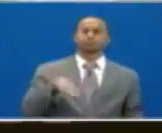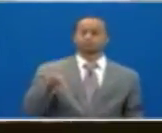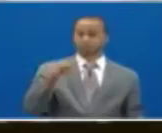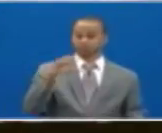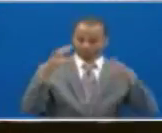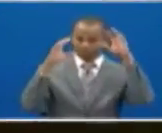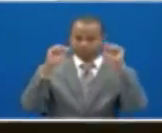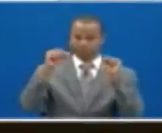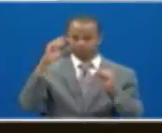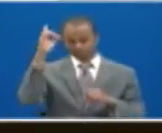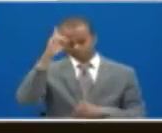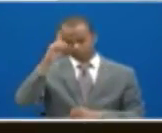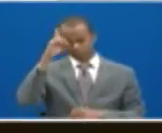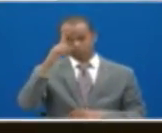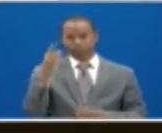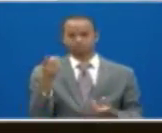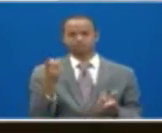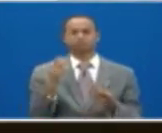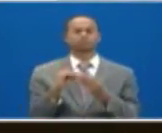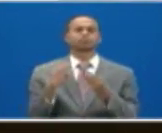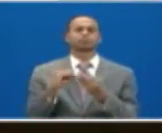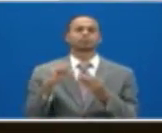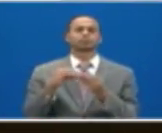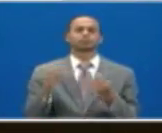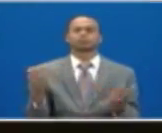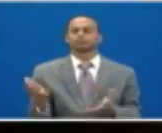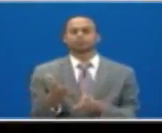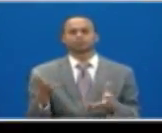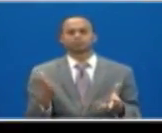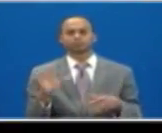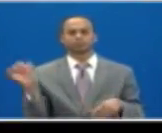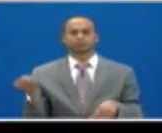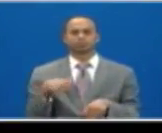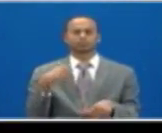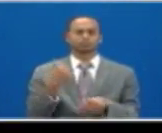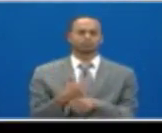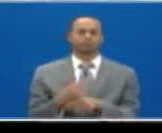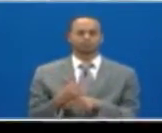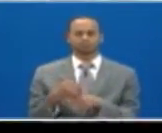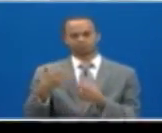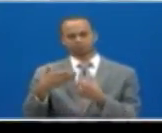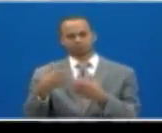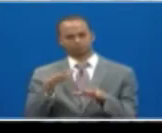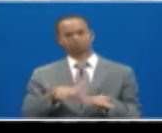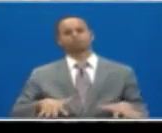presidente Danilo Medina como una forma de darle las gracias por la construcción del parque habitacional.